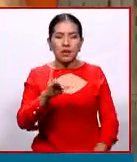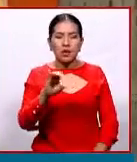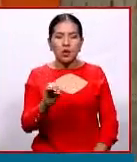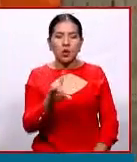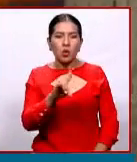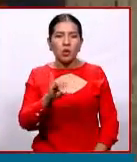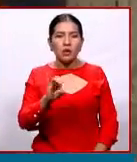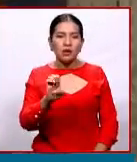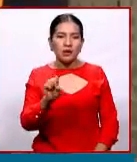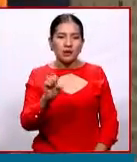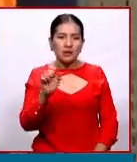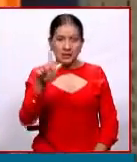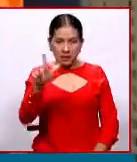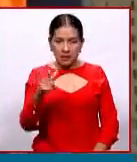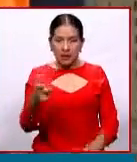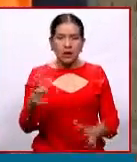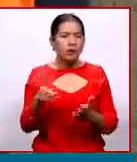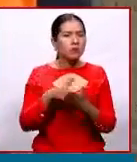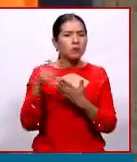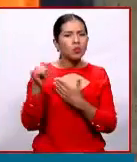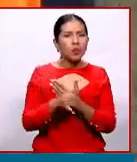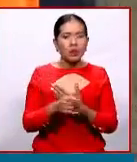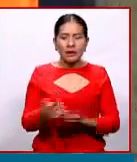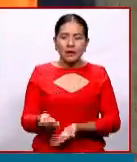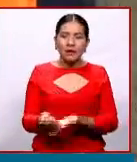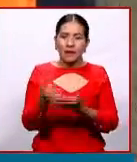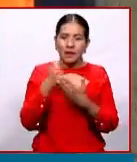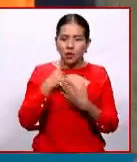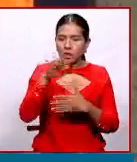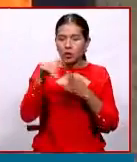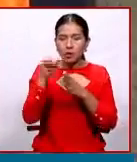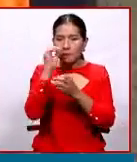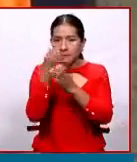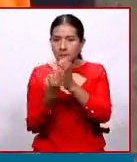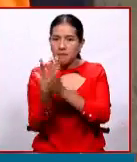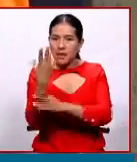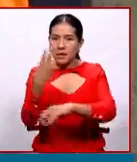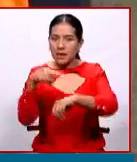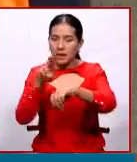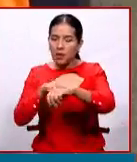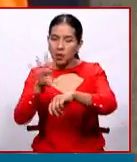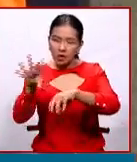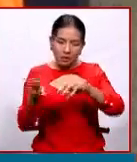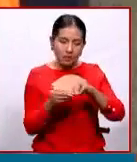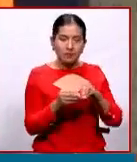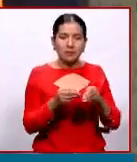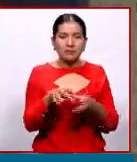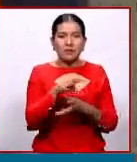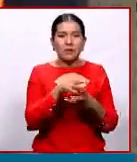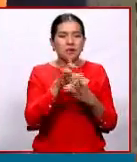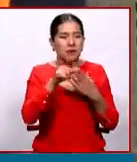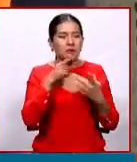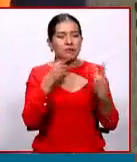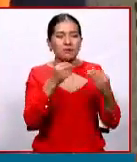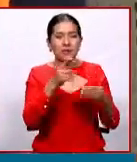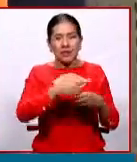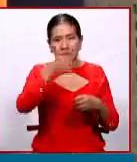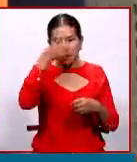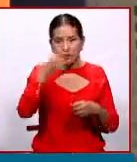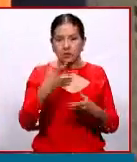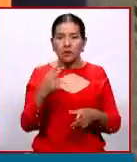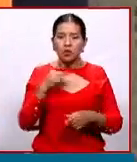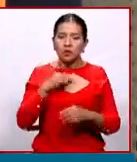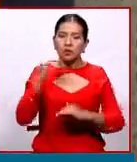un proyecto que nos va a ayudar a poder reducir, solucionar el tema de la subvención, porque estamos trabajando por un